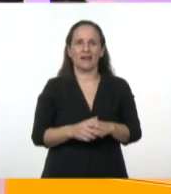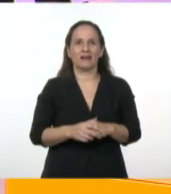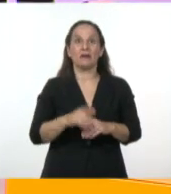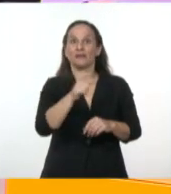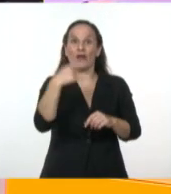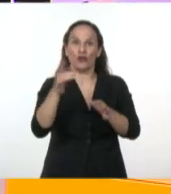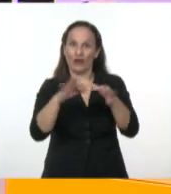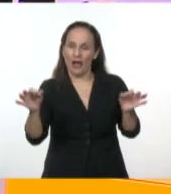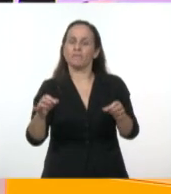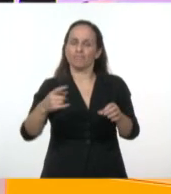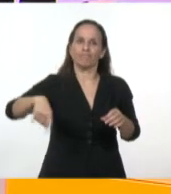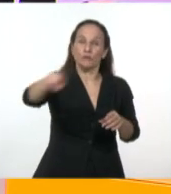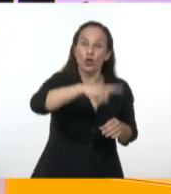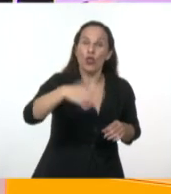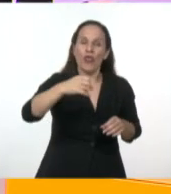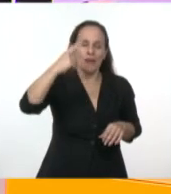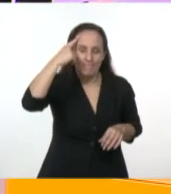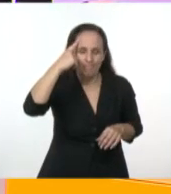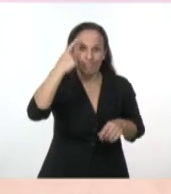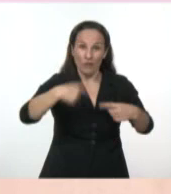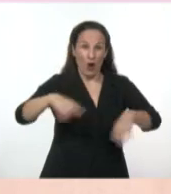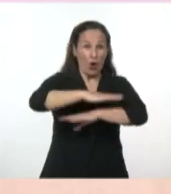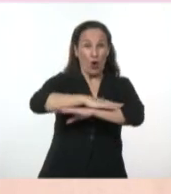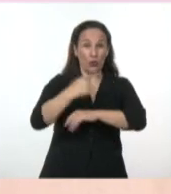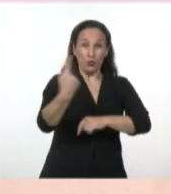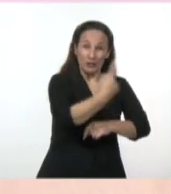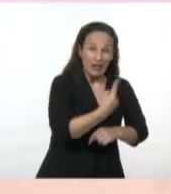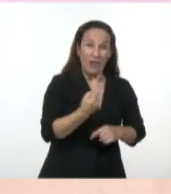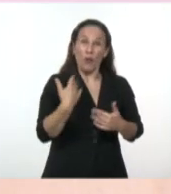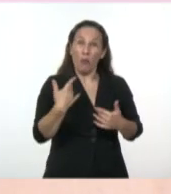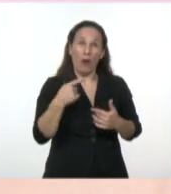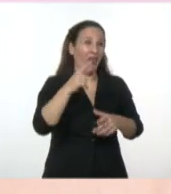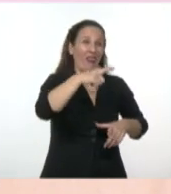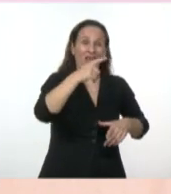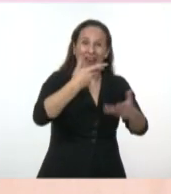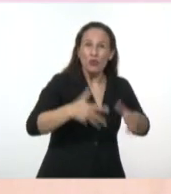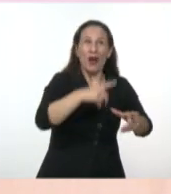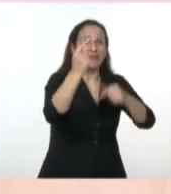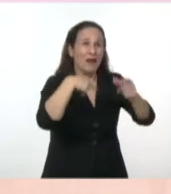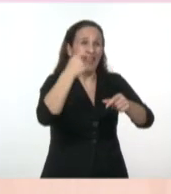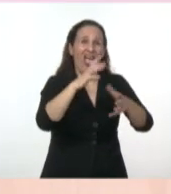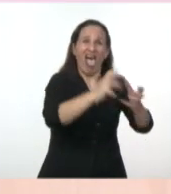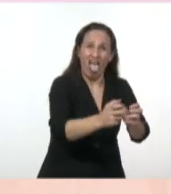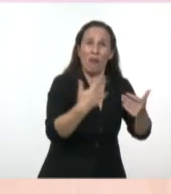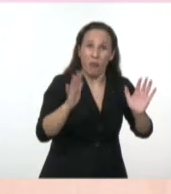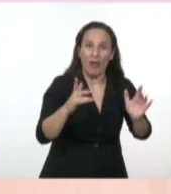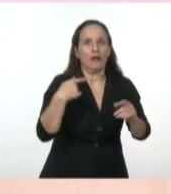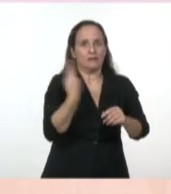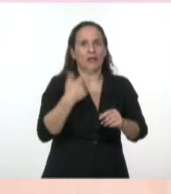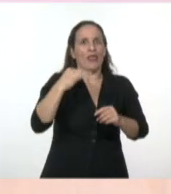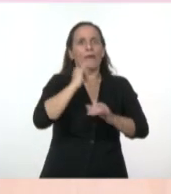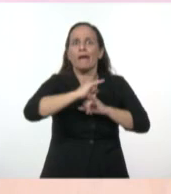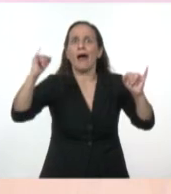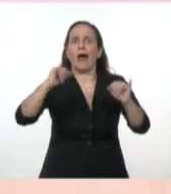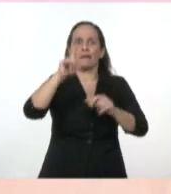Sí. Tenemos que tener en cuenta que nuestros actos pueden afectar mucho la naturaleza, por eso debemos informar a nuestros familiares, vecinos y así